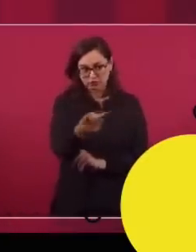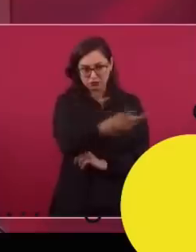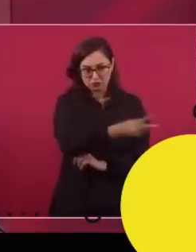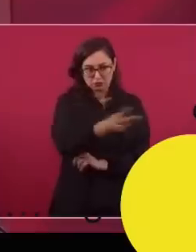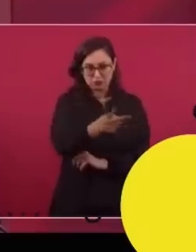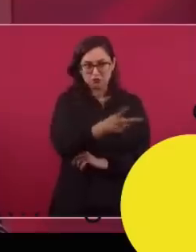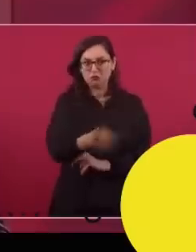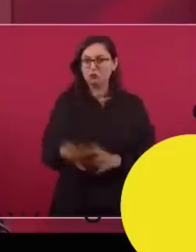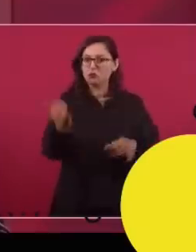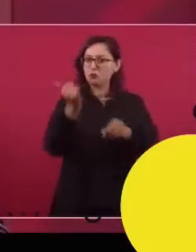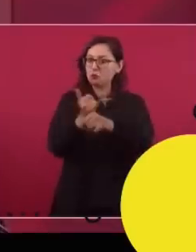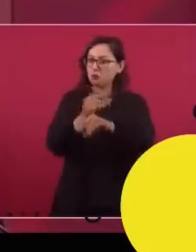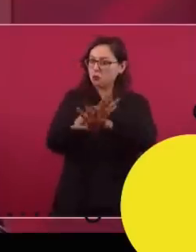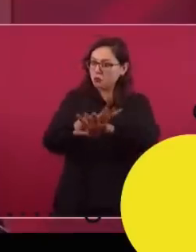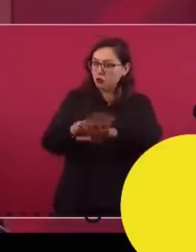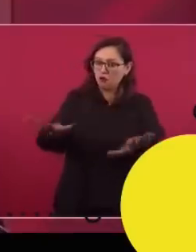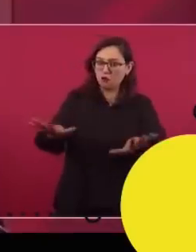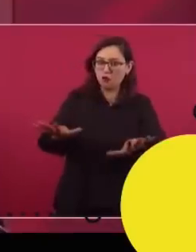de tratar